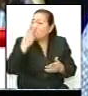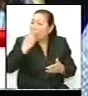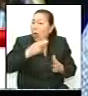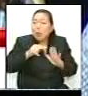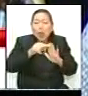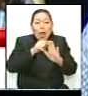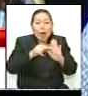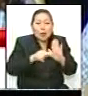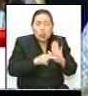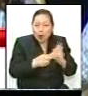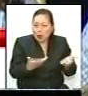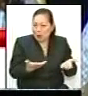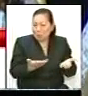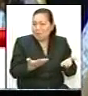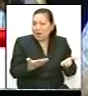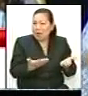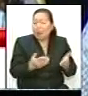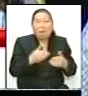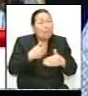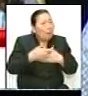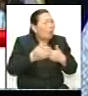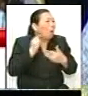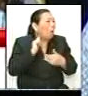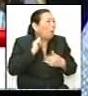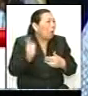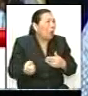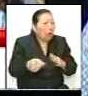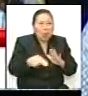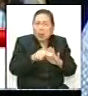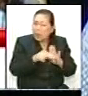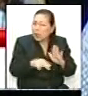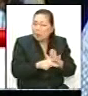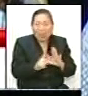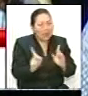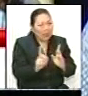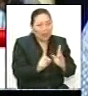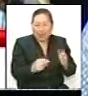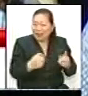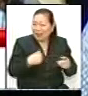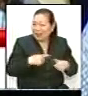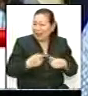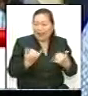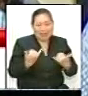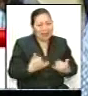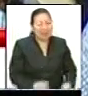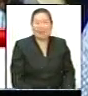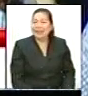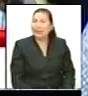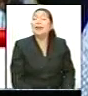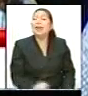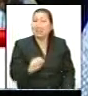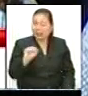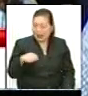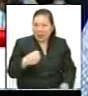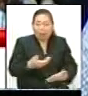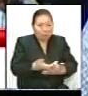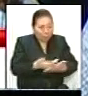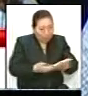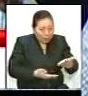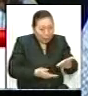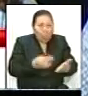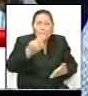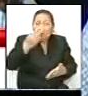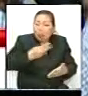normas como el plan maestro, o sea, vulnerando. No es que no tengamos que dirija eso. Existe un plan maestro del